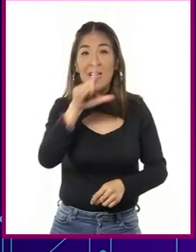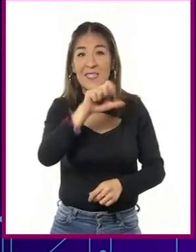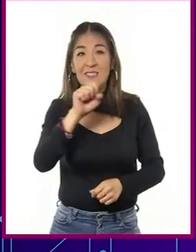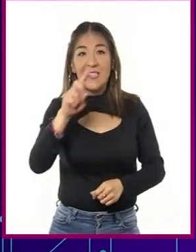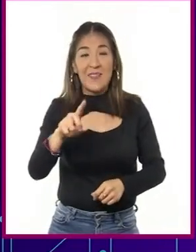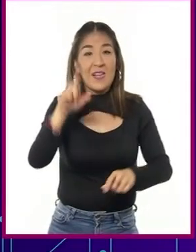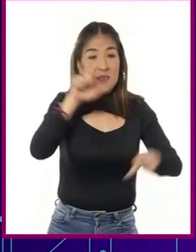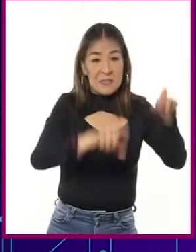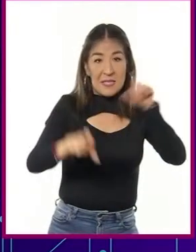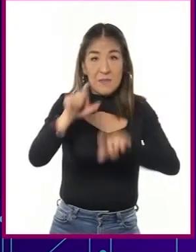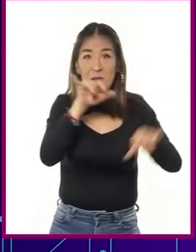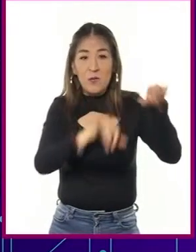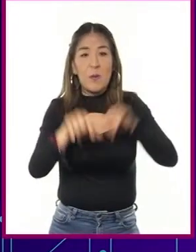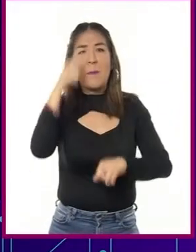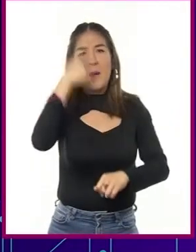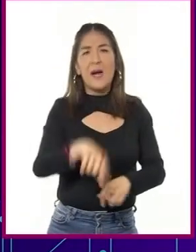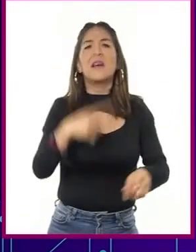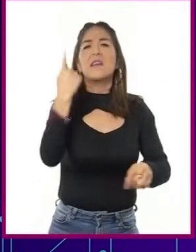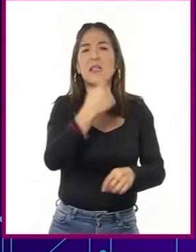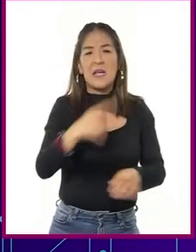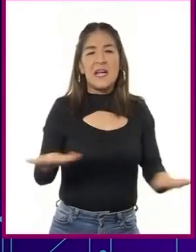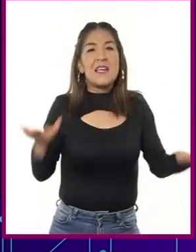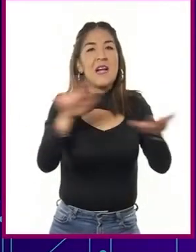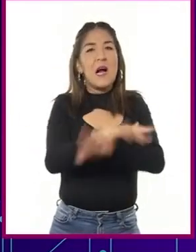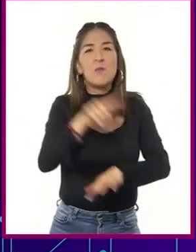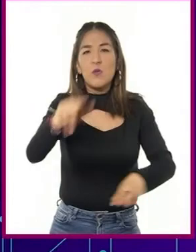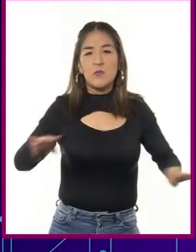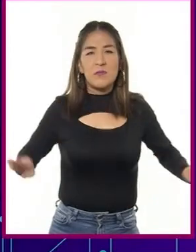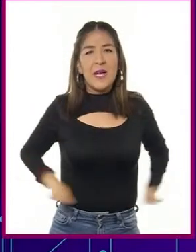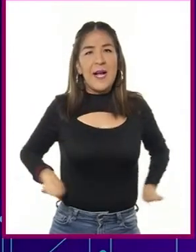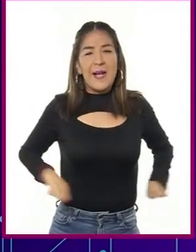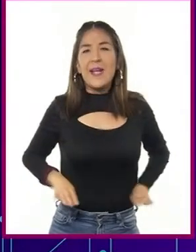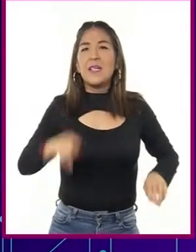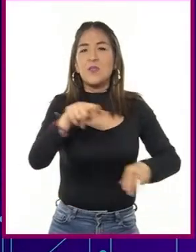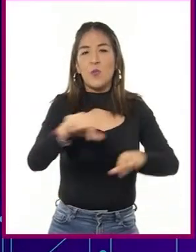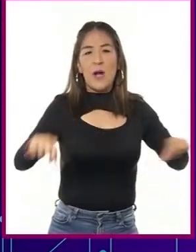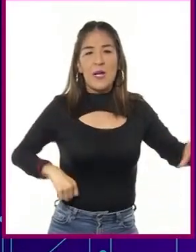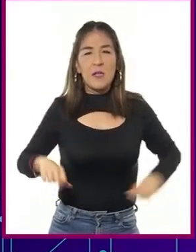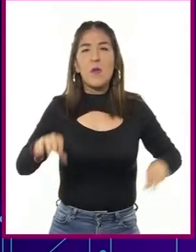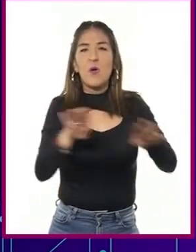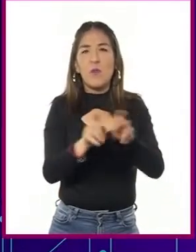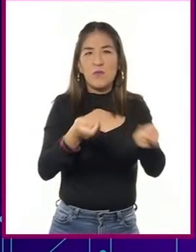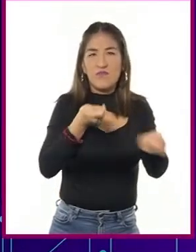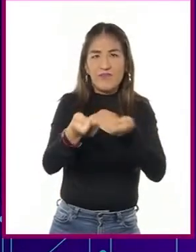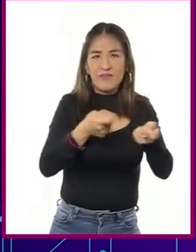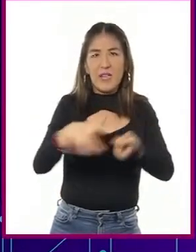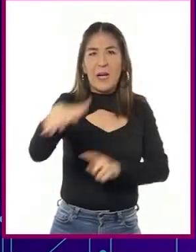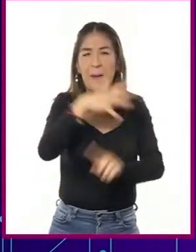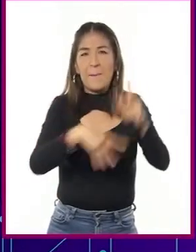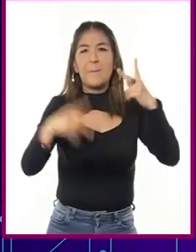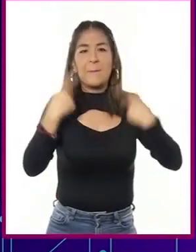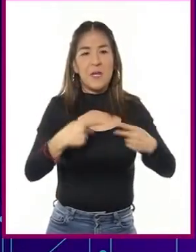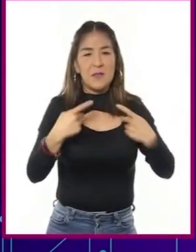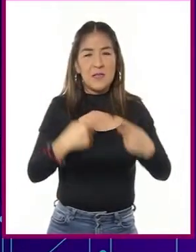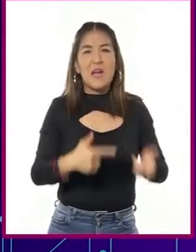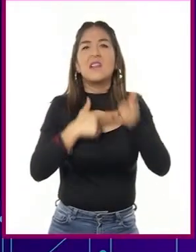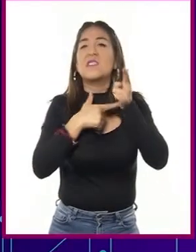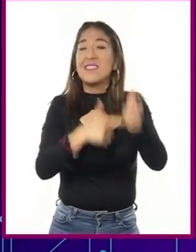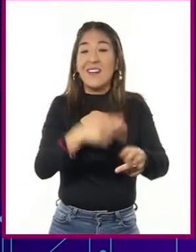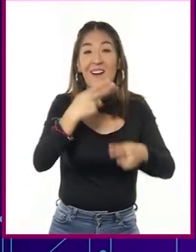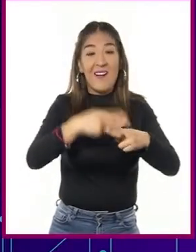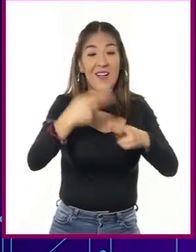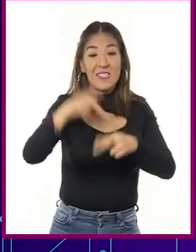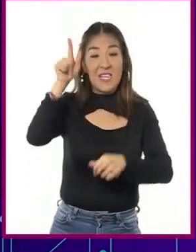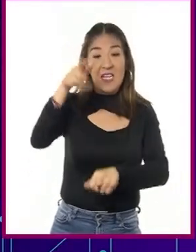la personalidad de objetivos de inteligencia y para controlar poblaciones enteras siguieron adelante hasta que